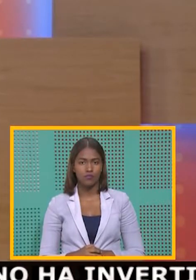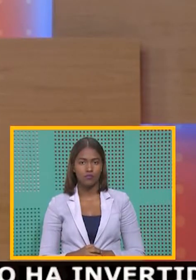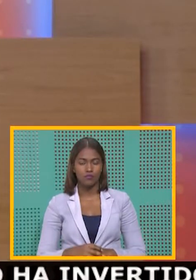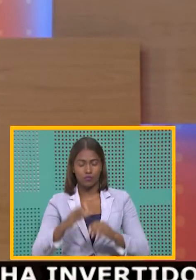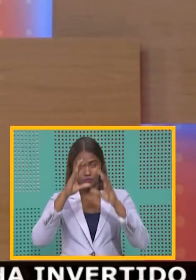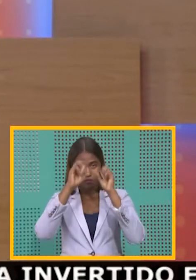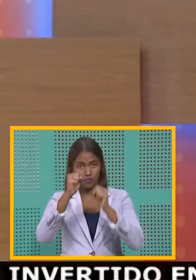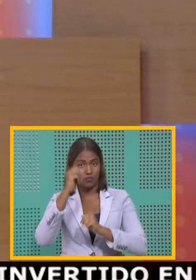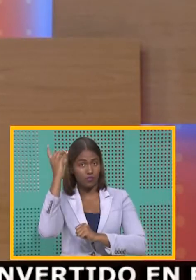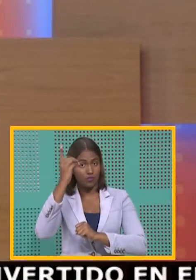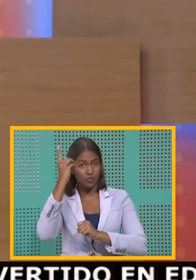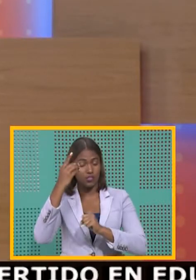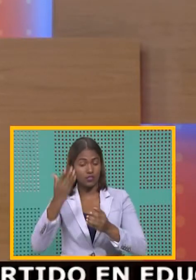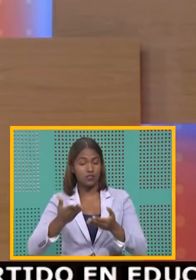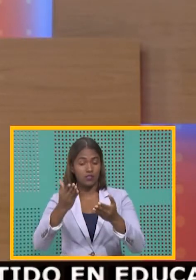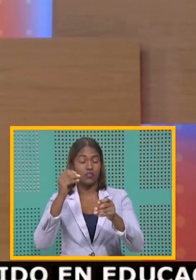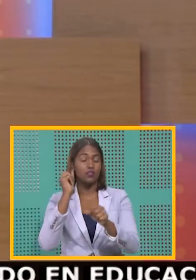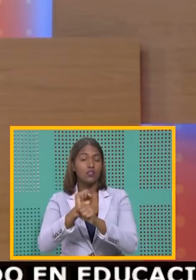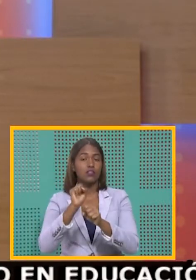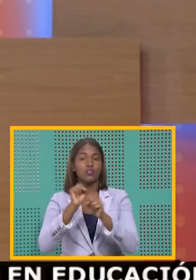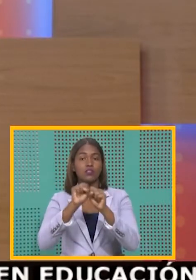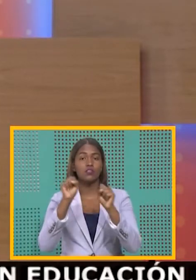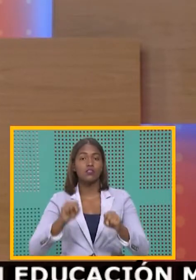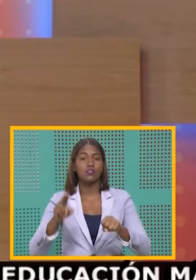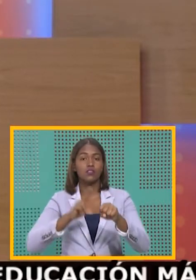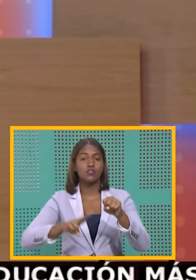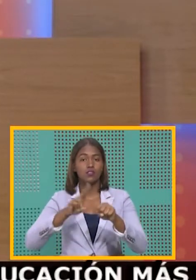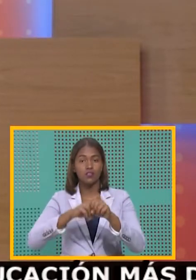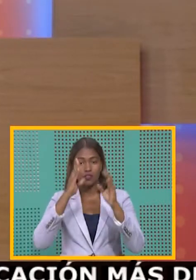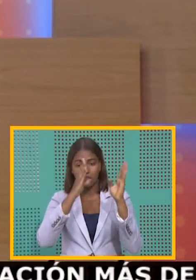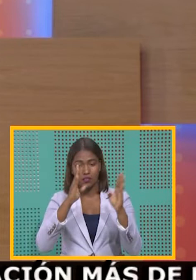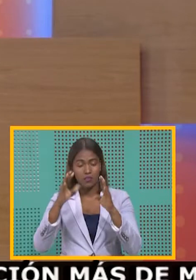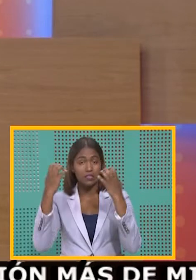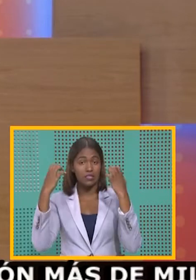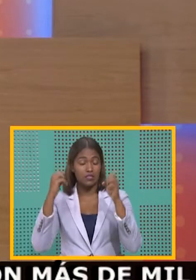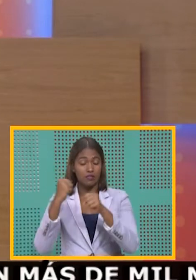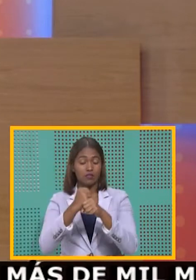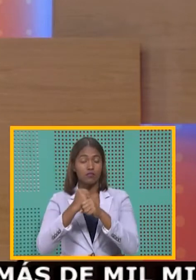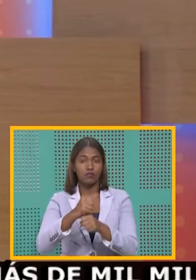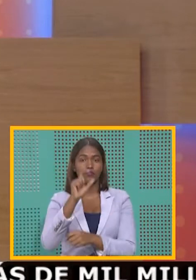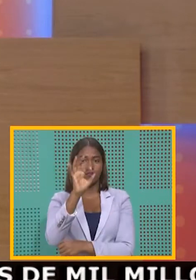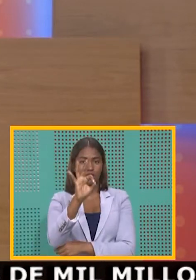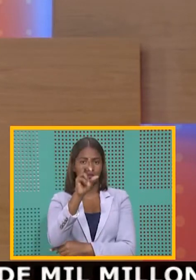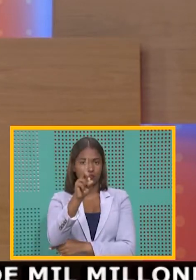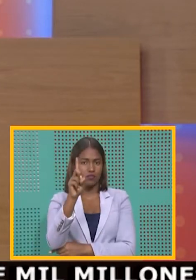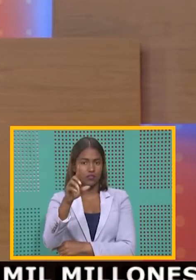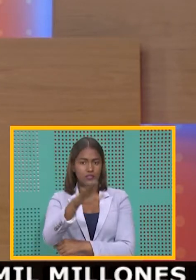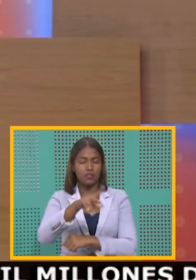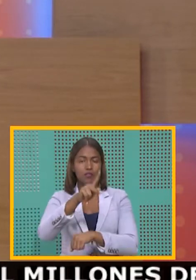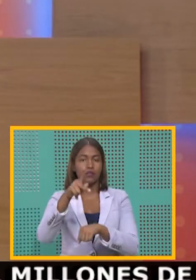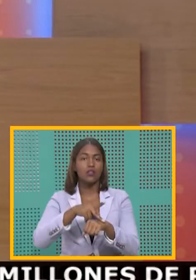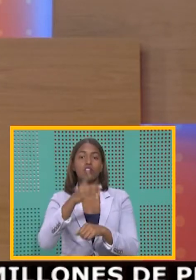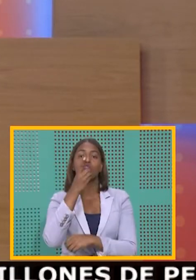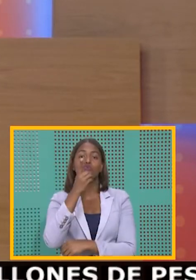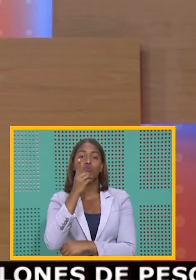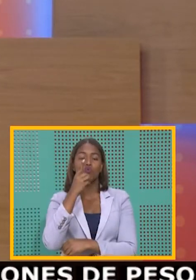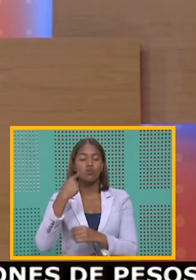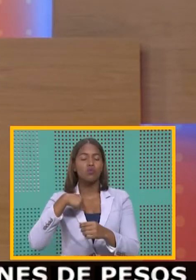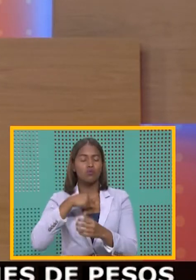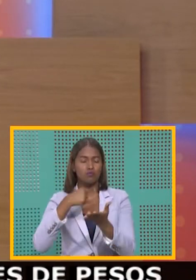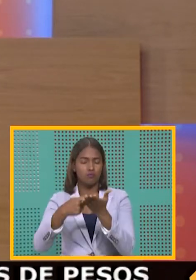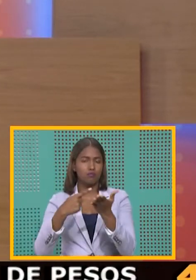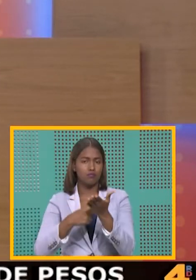Amigos, el presidente Danilo Medina puso en marcha el Sistema Nacional de Atención, Emergencias y Seguridad 911 en la provincia de Duarte. Y